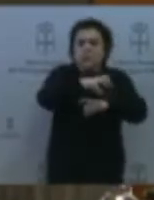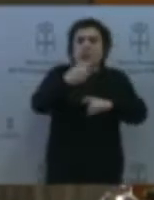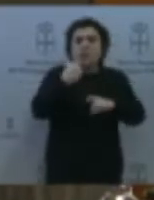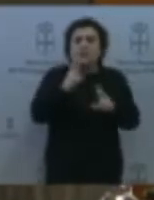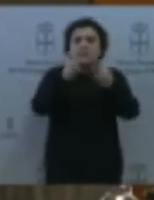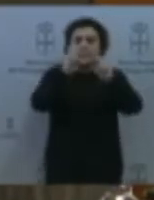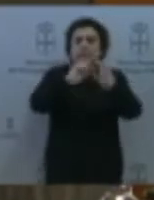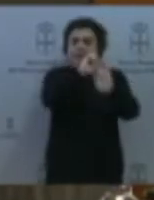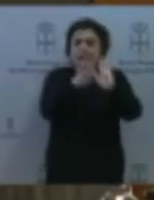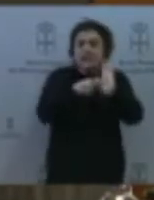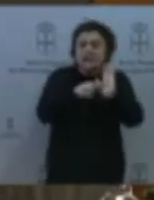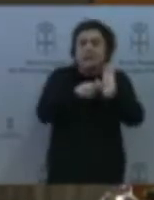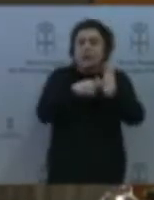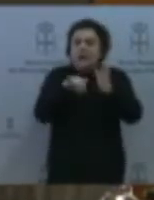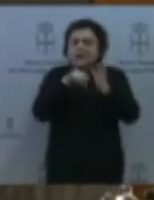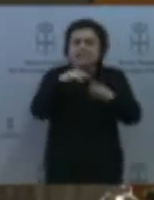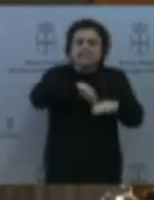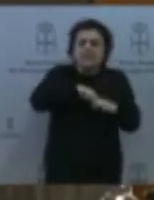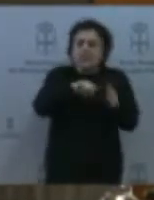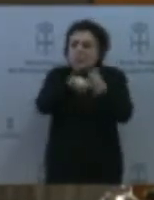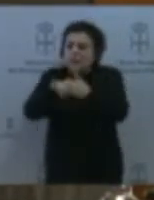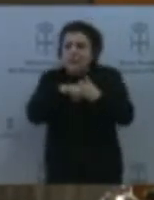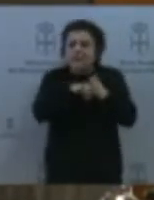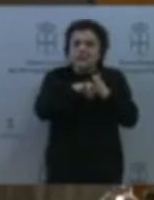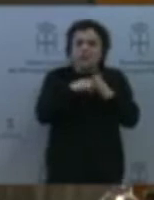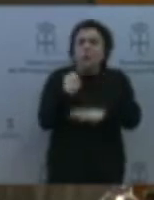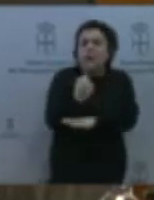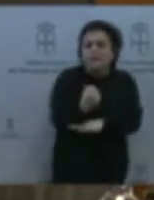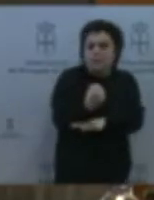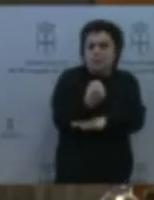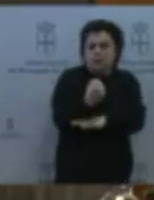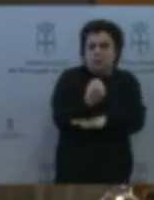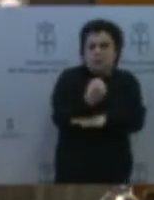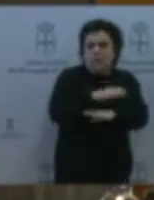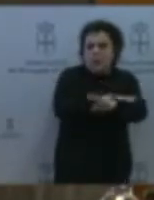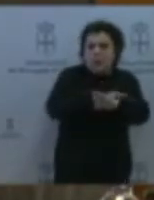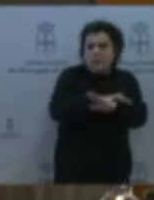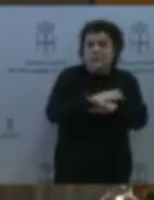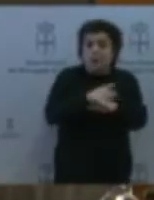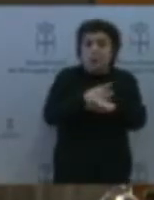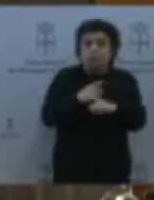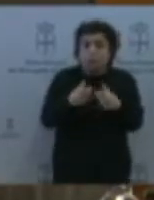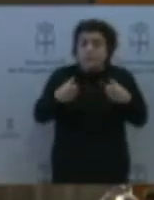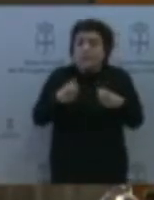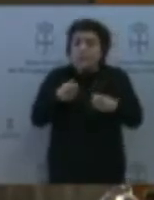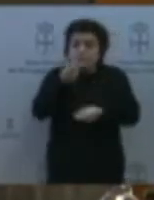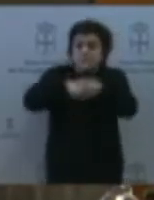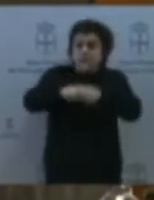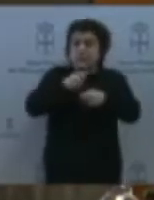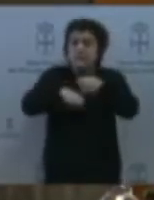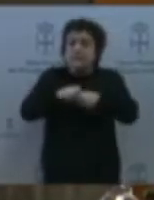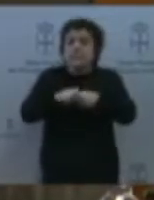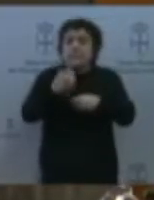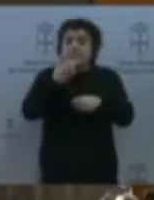respaldo mediático institucional, con la venta en este propio marketplace de muchos consumidores, ¿no? Es decir, cuanto más venda Amazon en Asturias, esta es la paradoja, cuanto más venda Amazon en